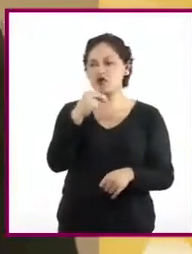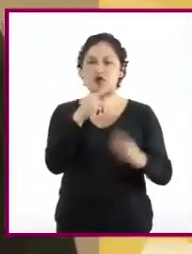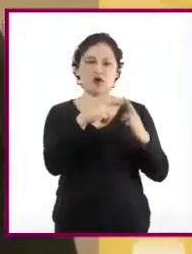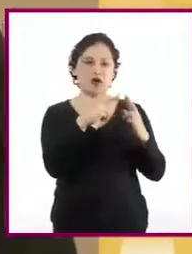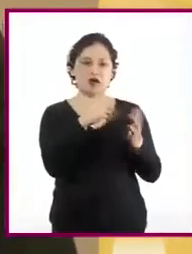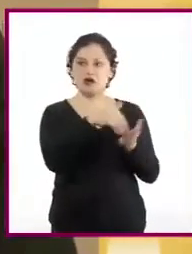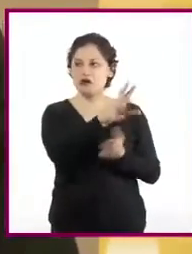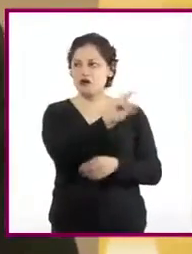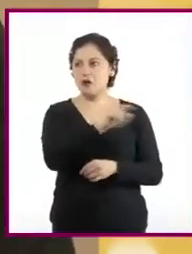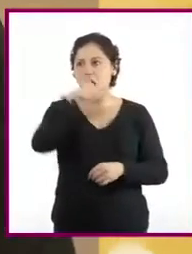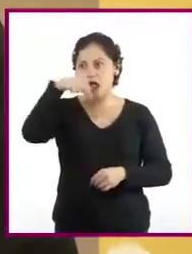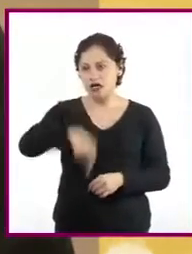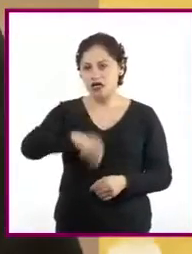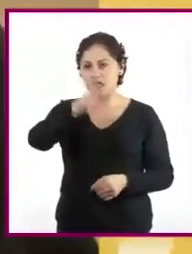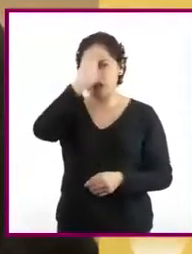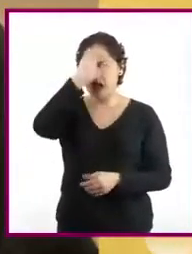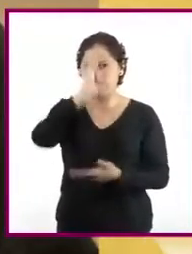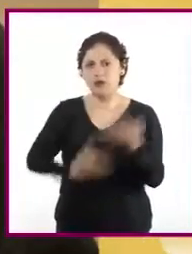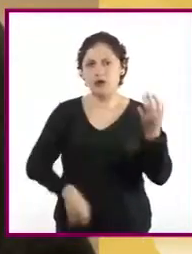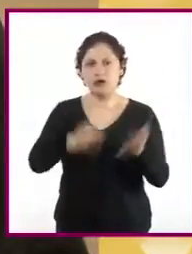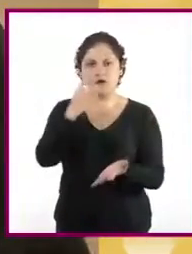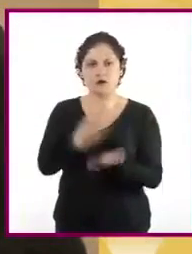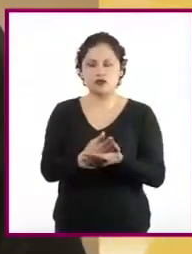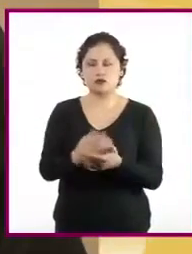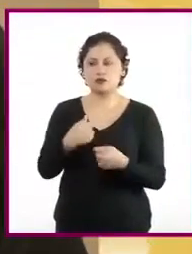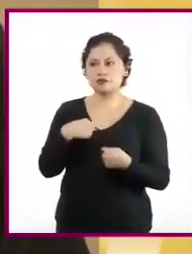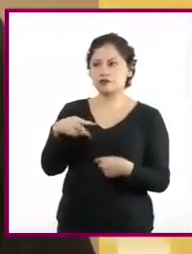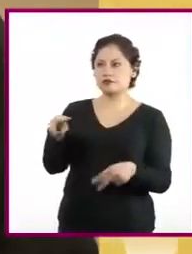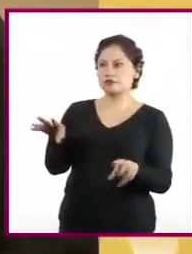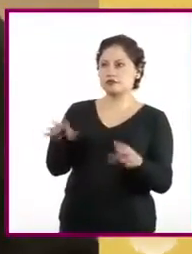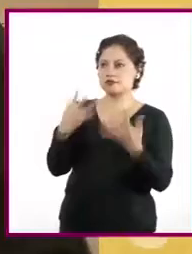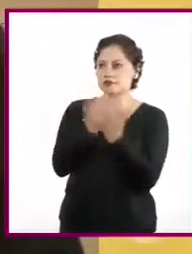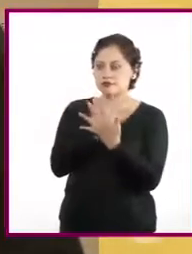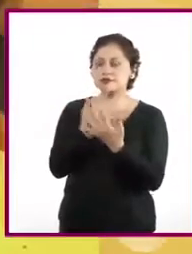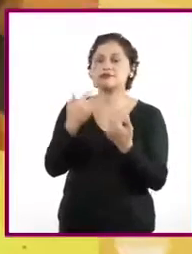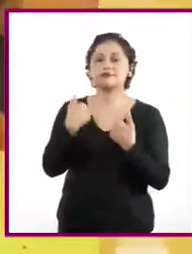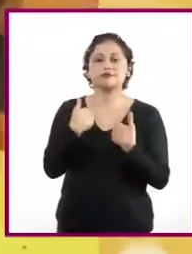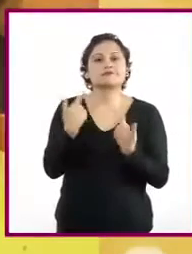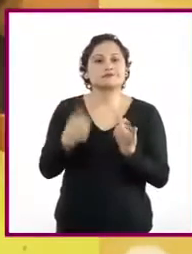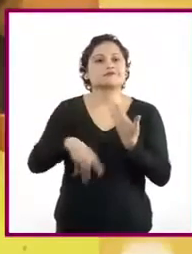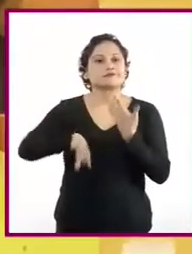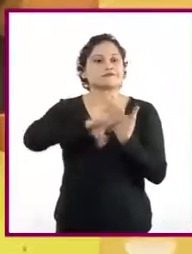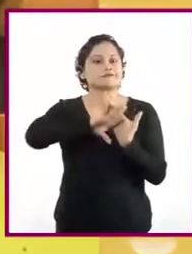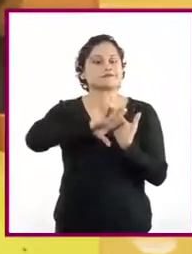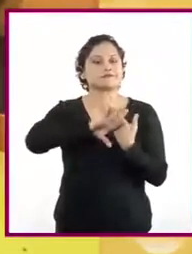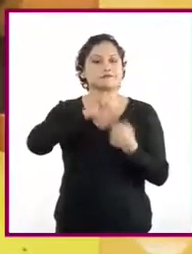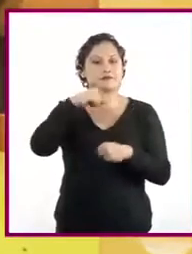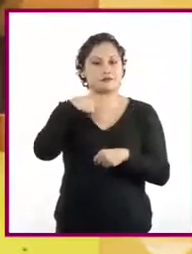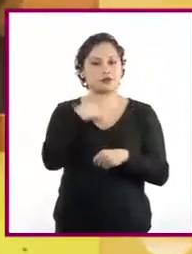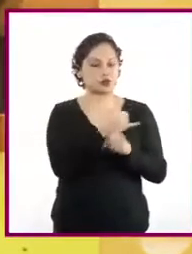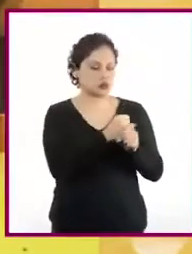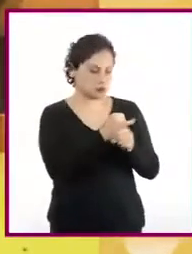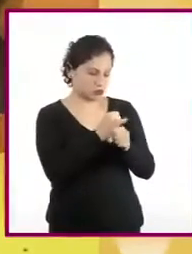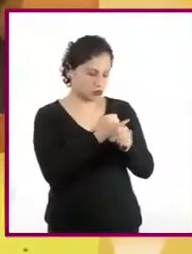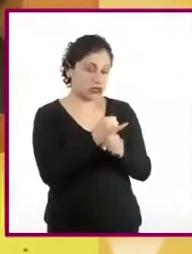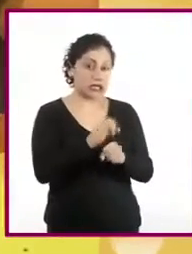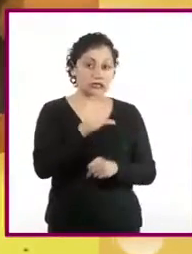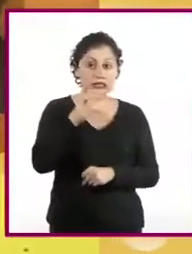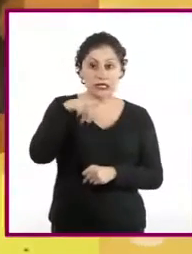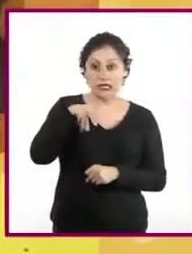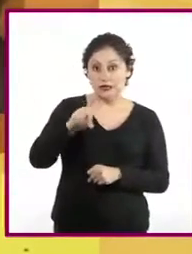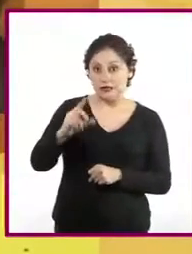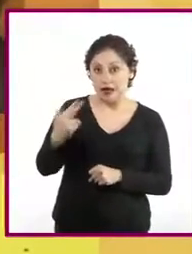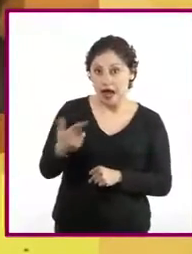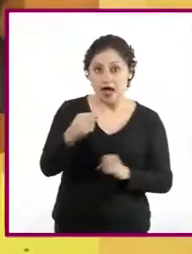aceptamos puros católicos. Y yo con eso pues me sentí algo ofendido, así que me informé bien y fui a la CNDH, Comisión Nacional